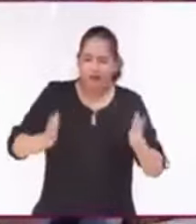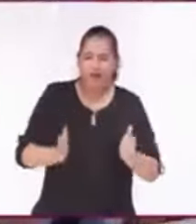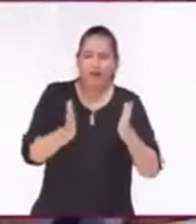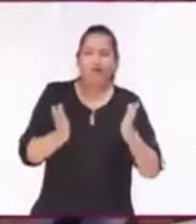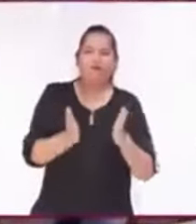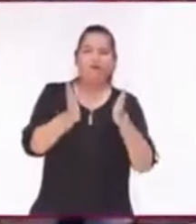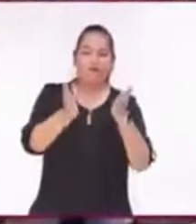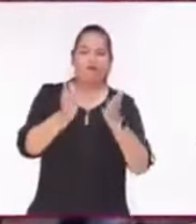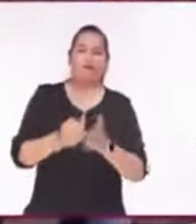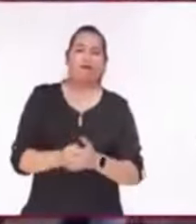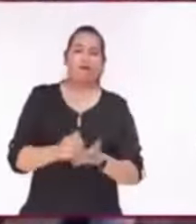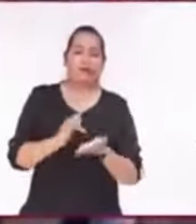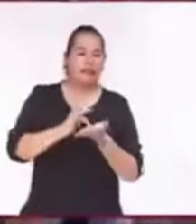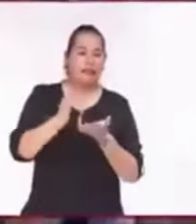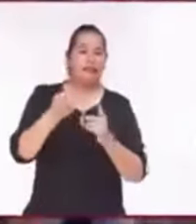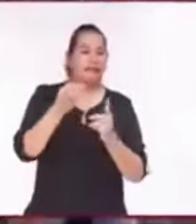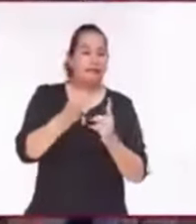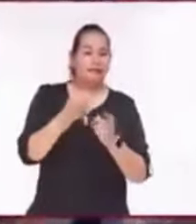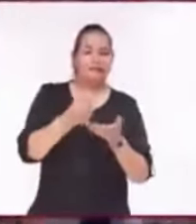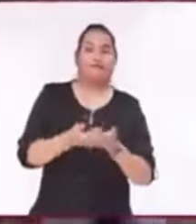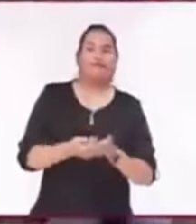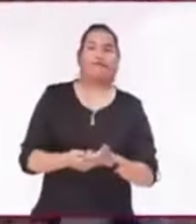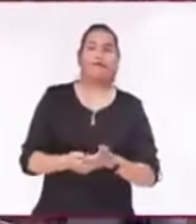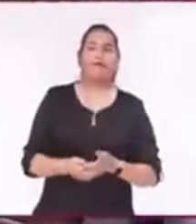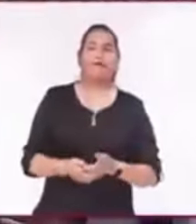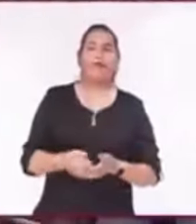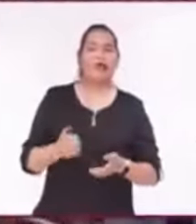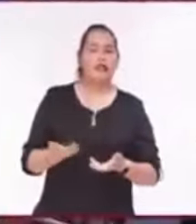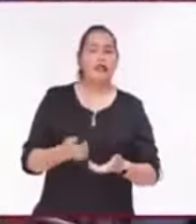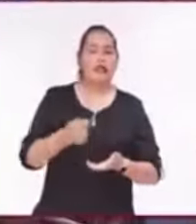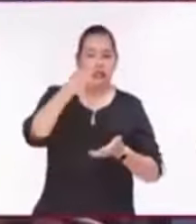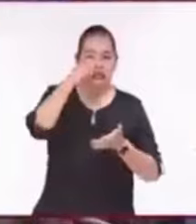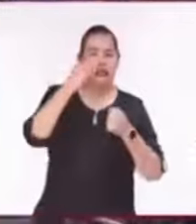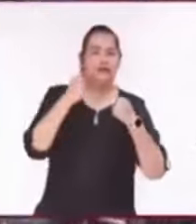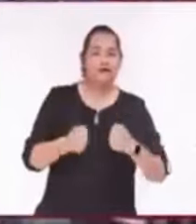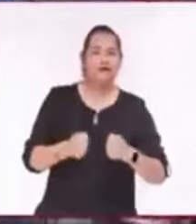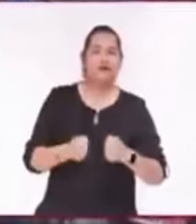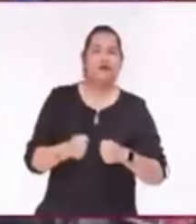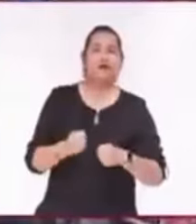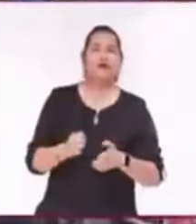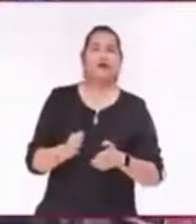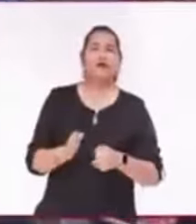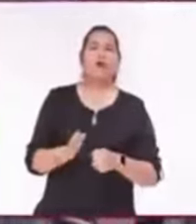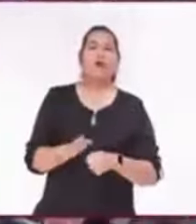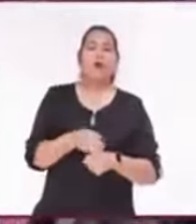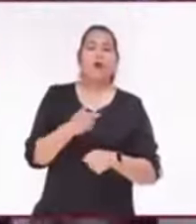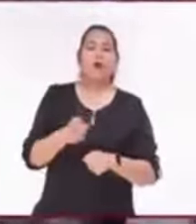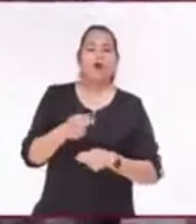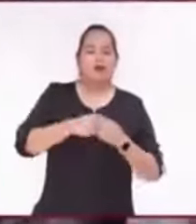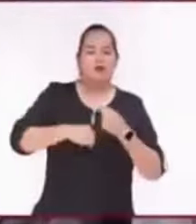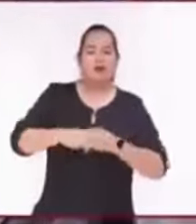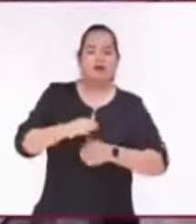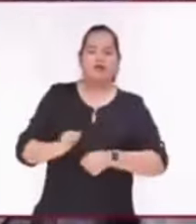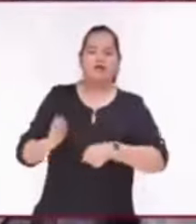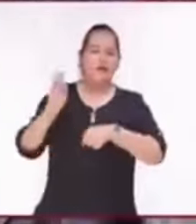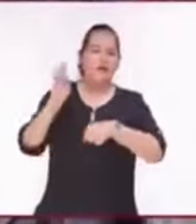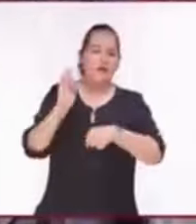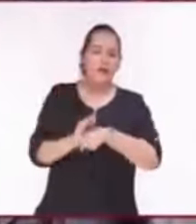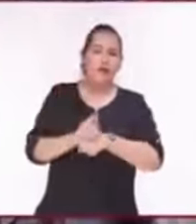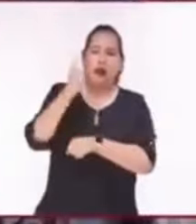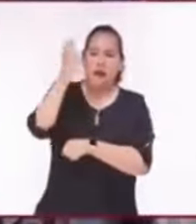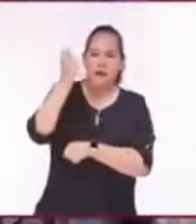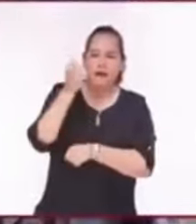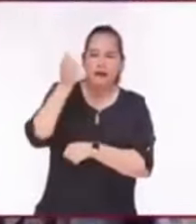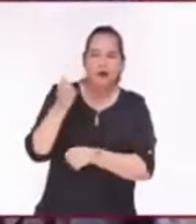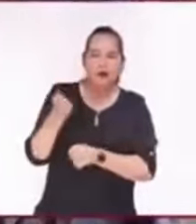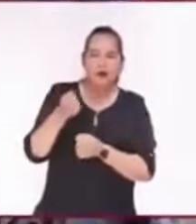Y por convicción, porque creemos que así debe ser, defendemos la pensión universal adulto mayor